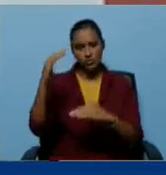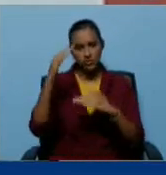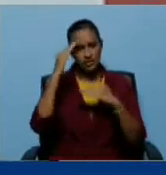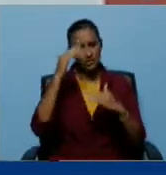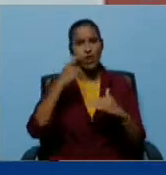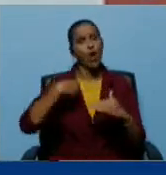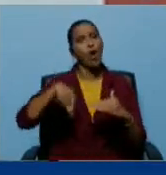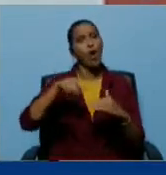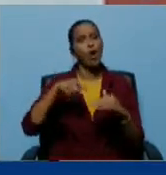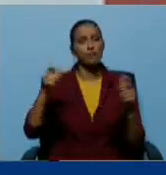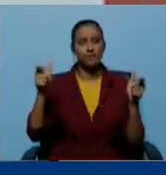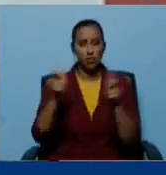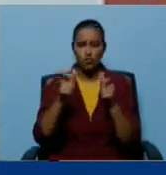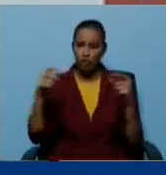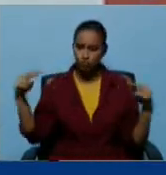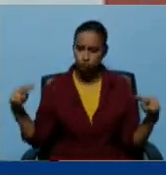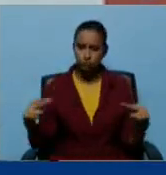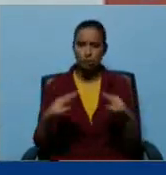encontrar,